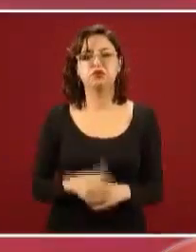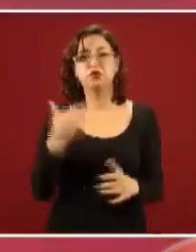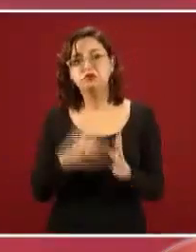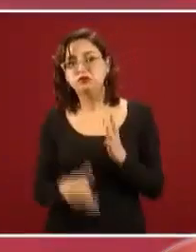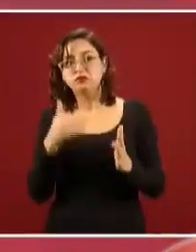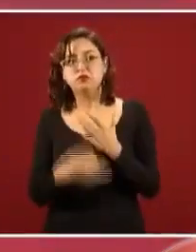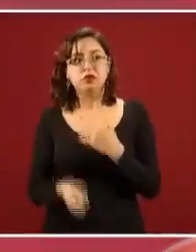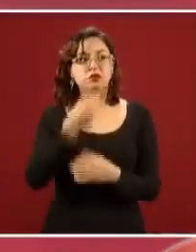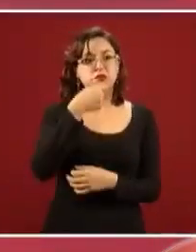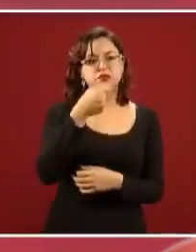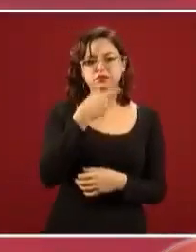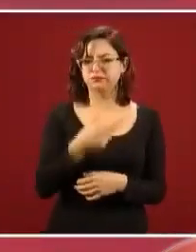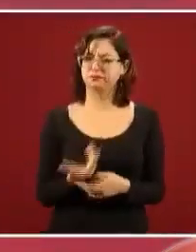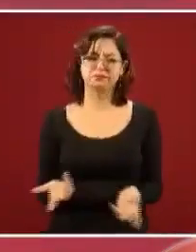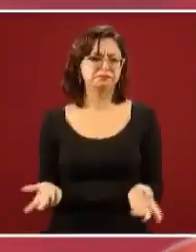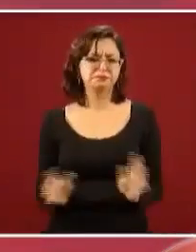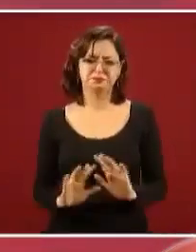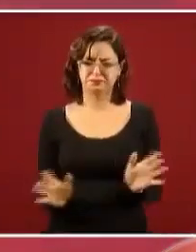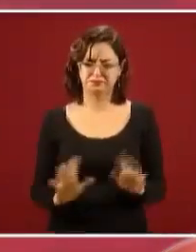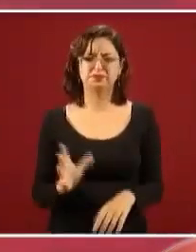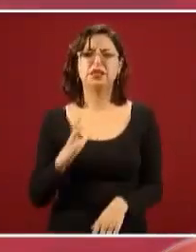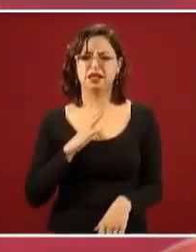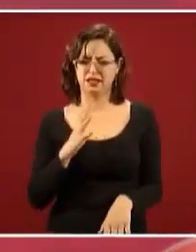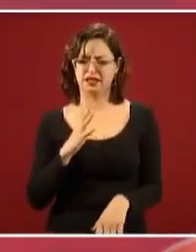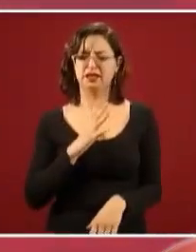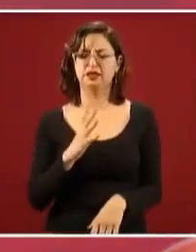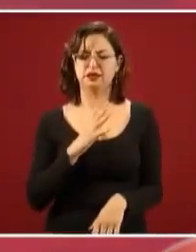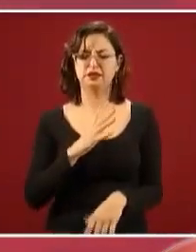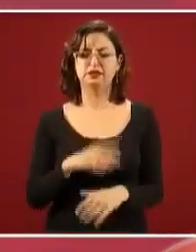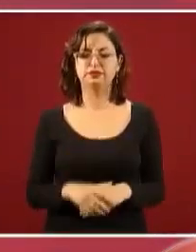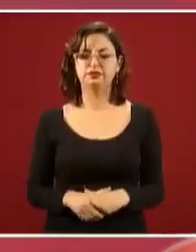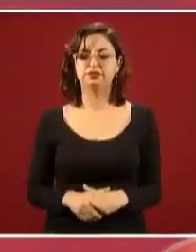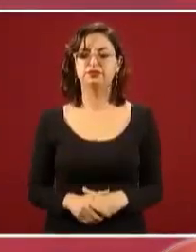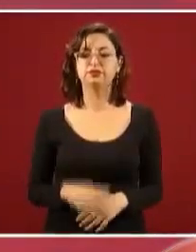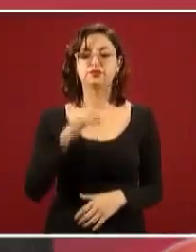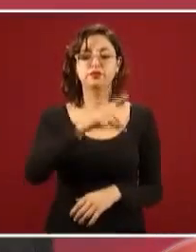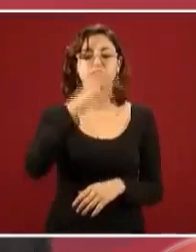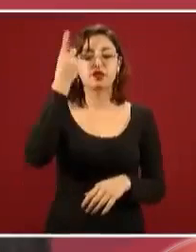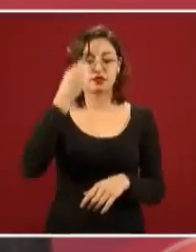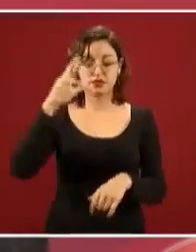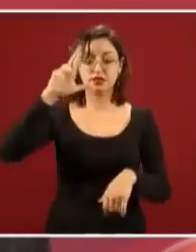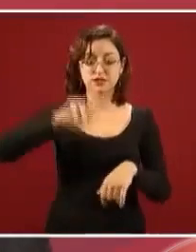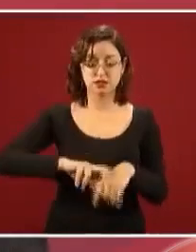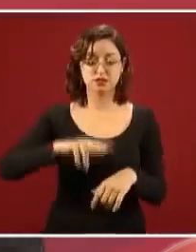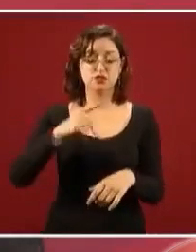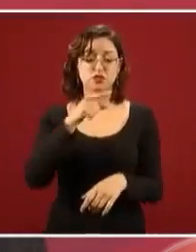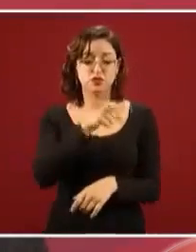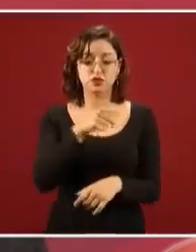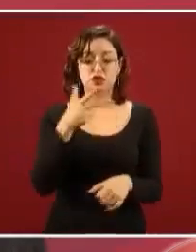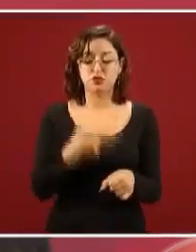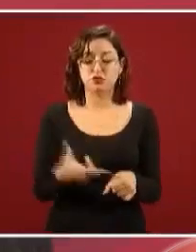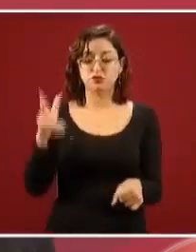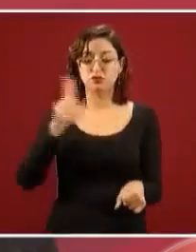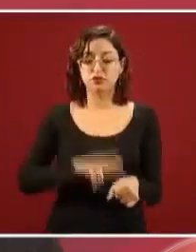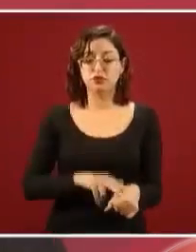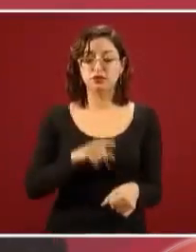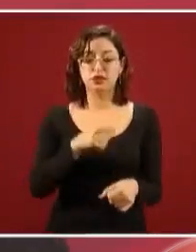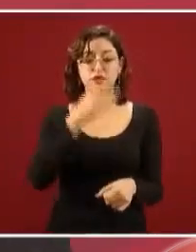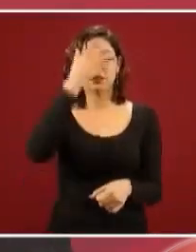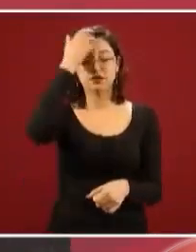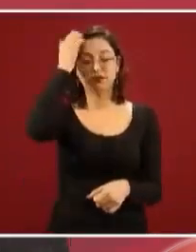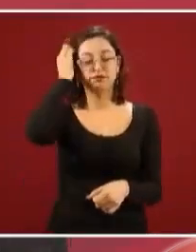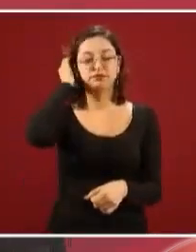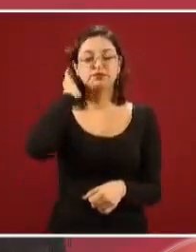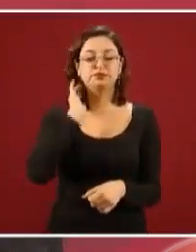desabasto de medicamentos. El director del hospital, de acuerdo a lo que me informaron,